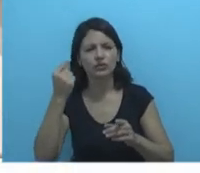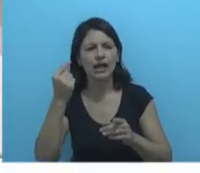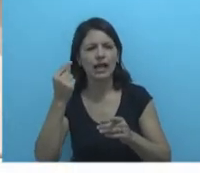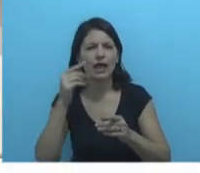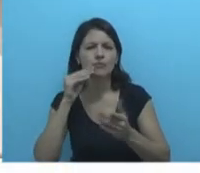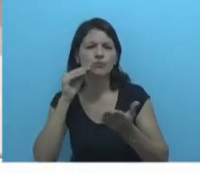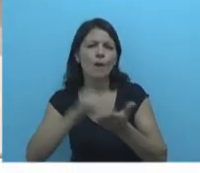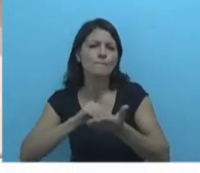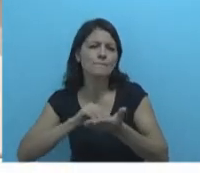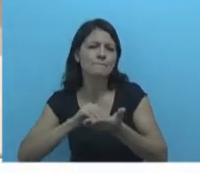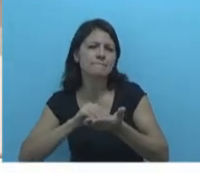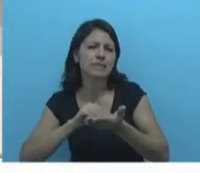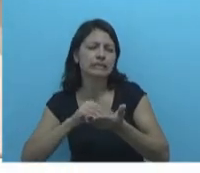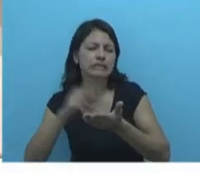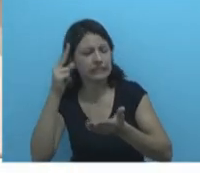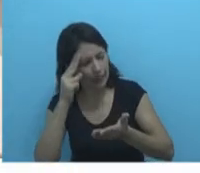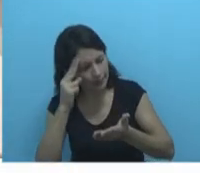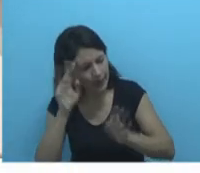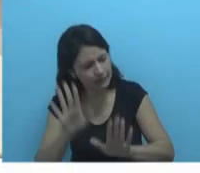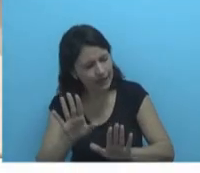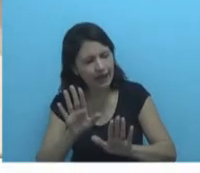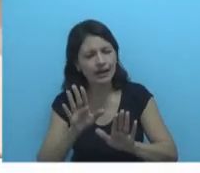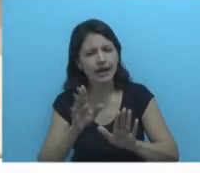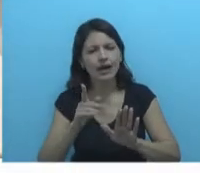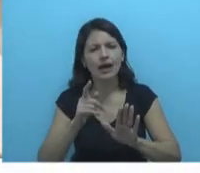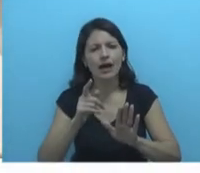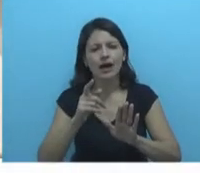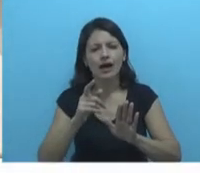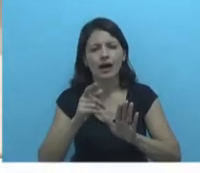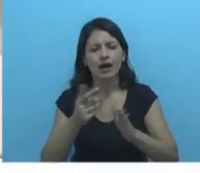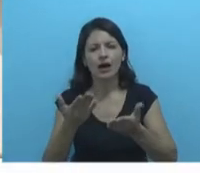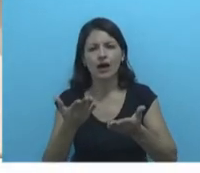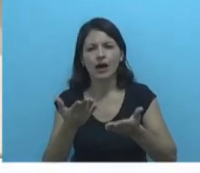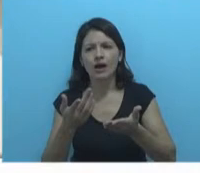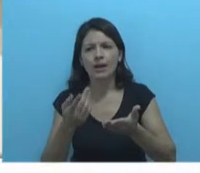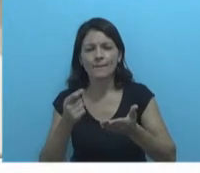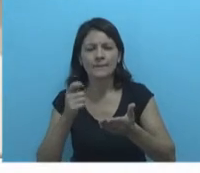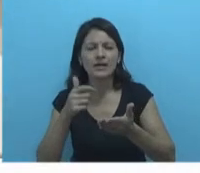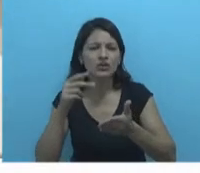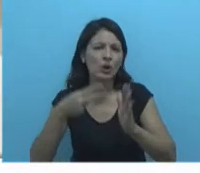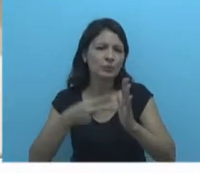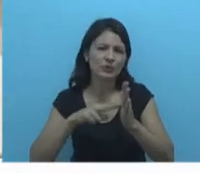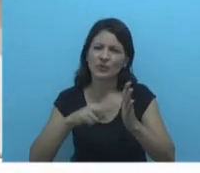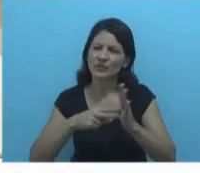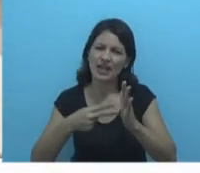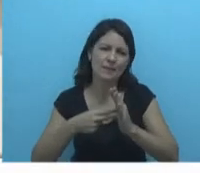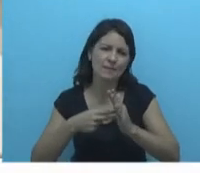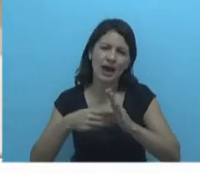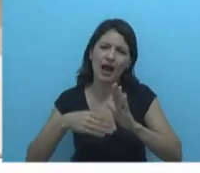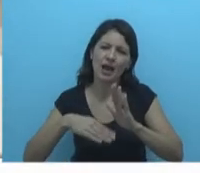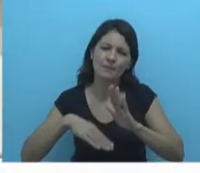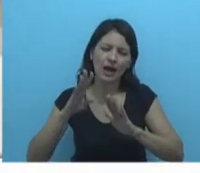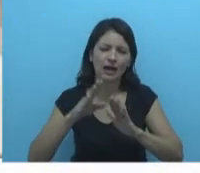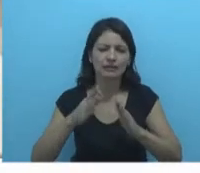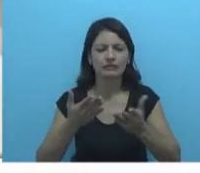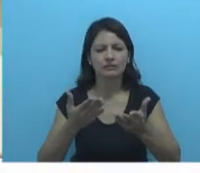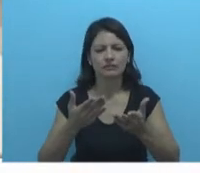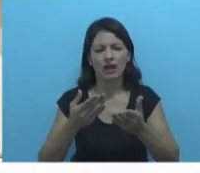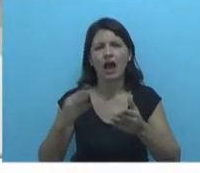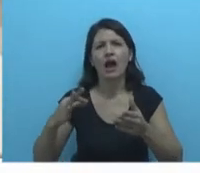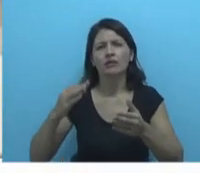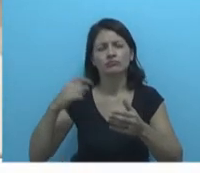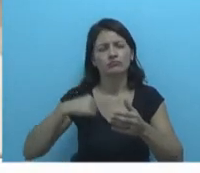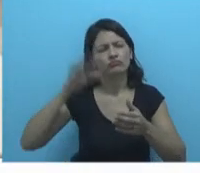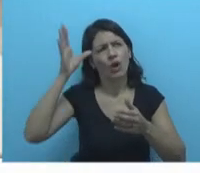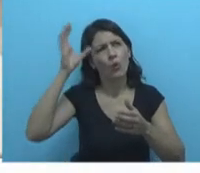que las planteó tal vez con mucha simpleza o que subestimó lo que estaba pasando. Recuerdo un spot de campaña del